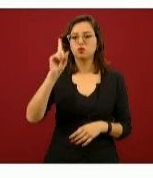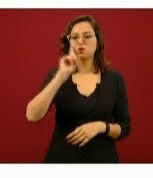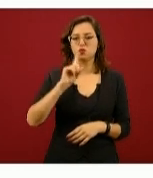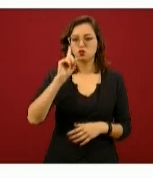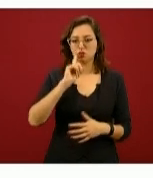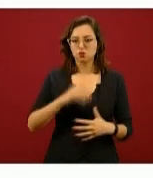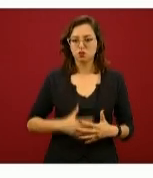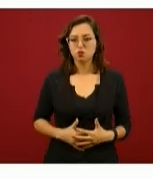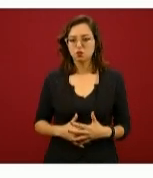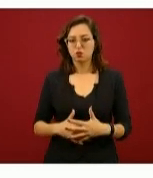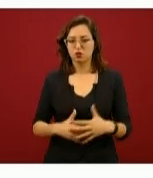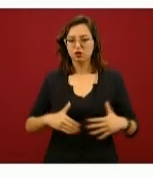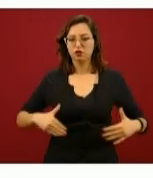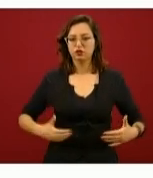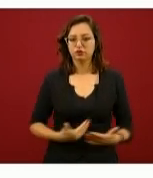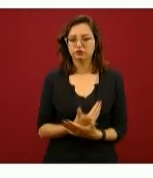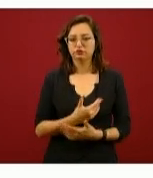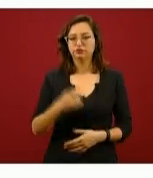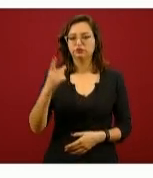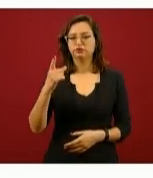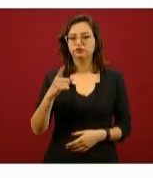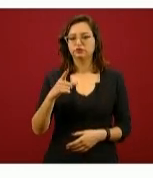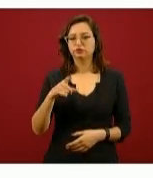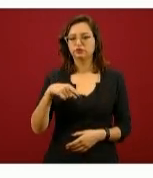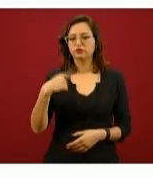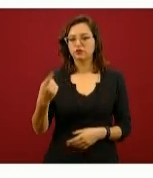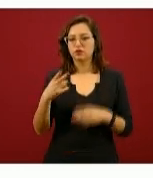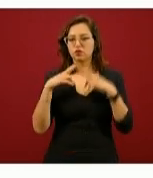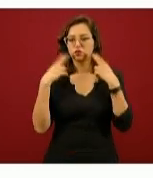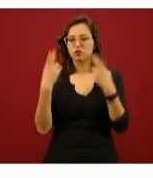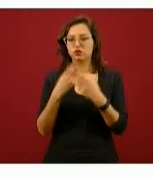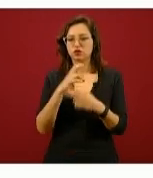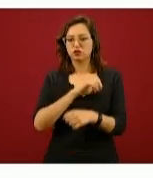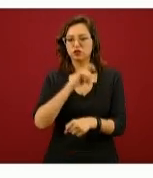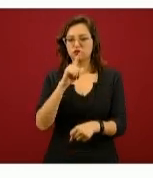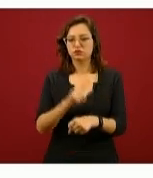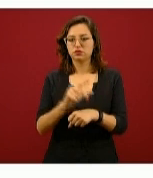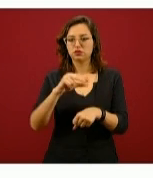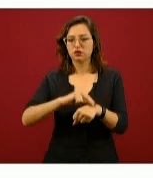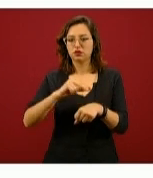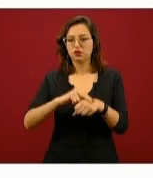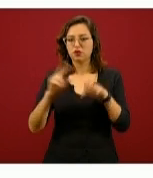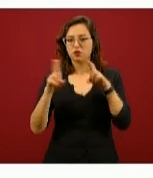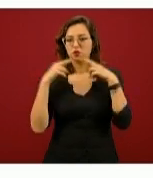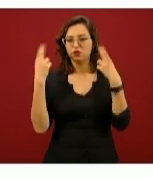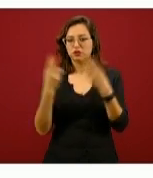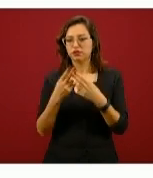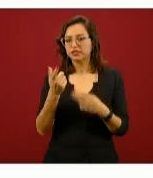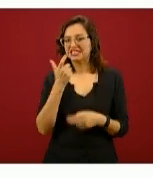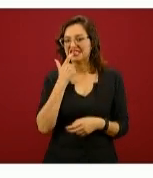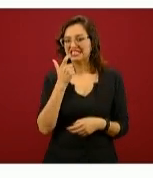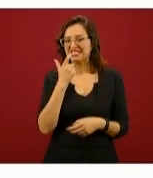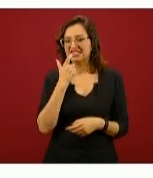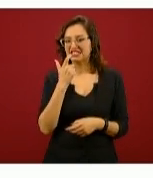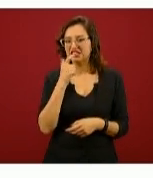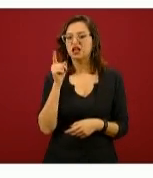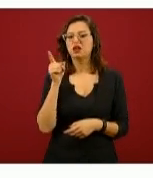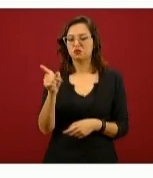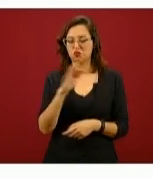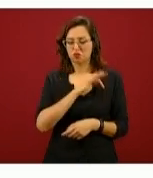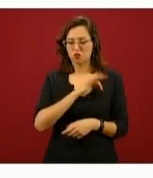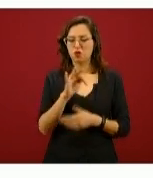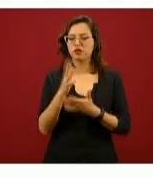Mujer y Neonatología, la Unidad de Especialidades Médicas, la Unidad de Especialidades Odontológicas, que puede ser